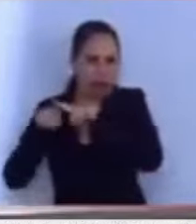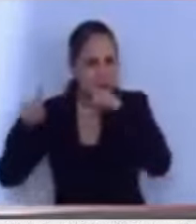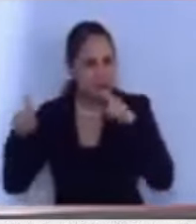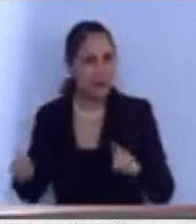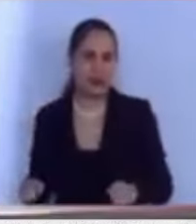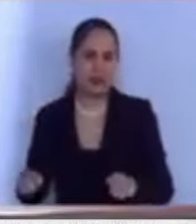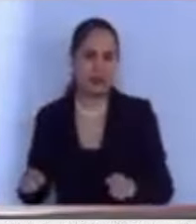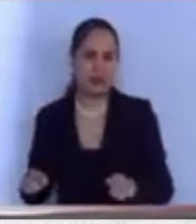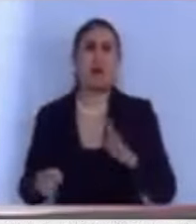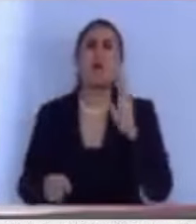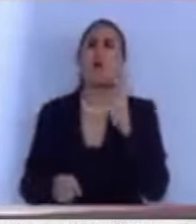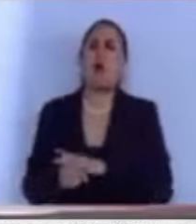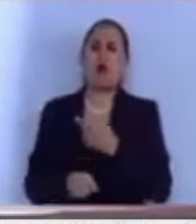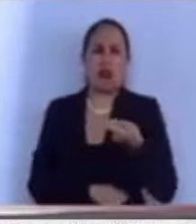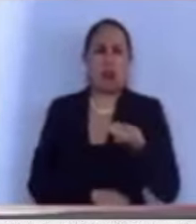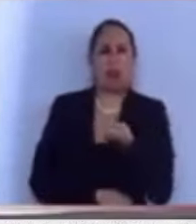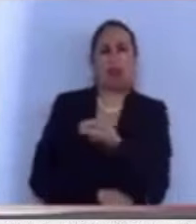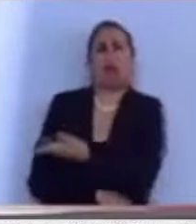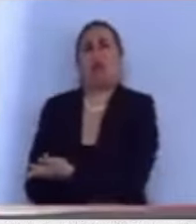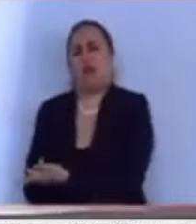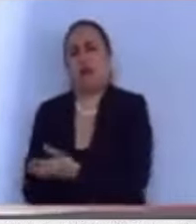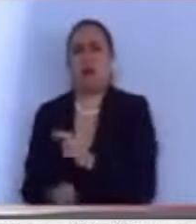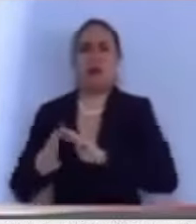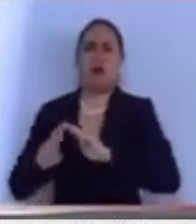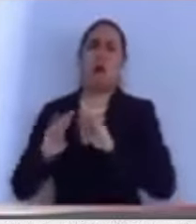¿Por qué se le llama así? Porque son eso.